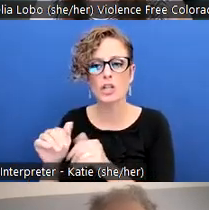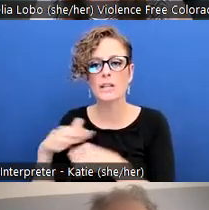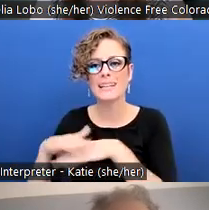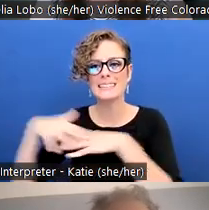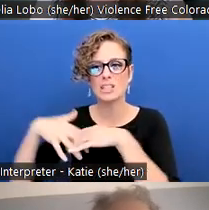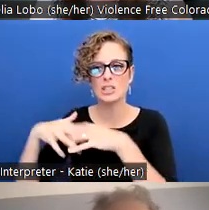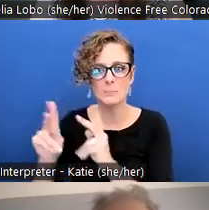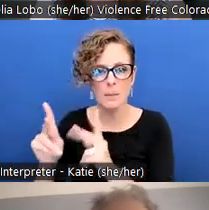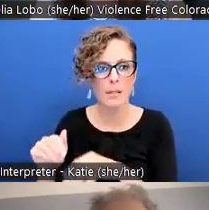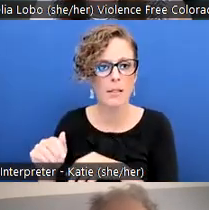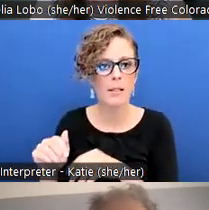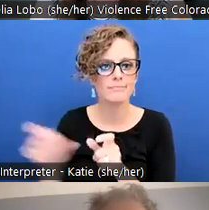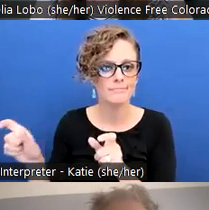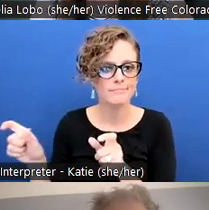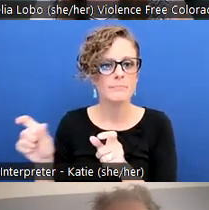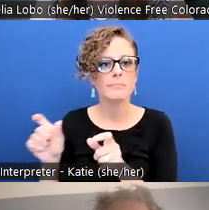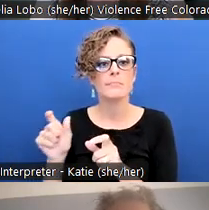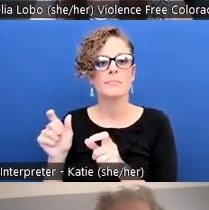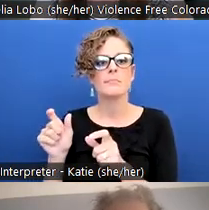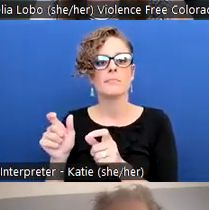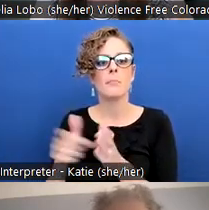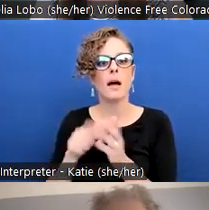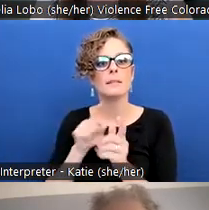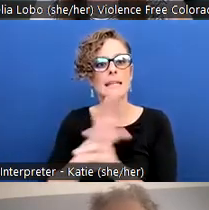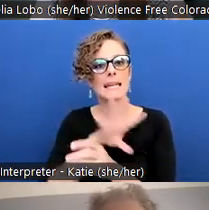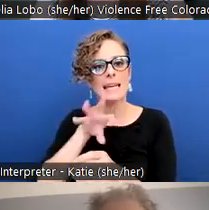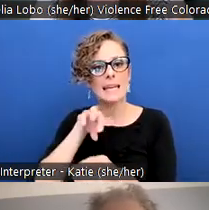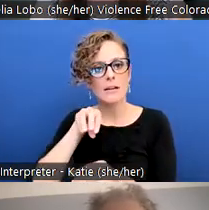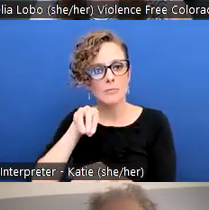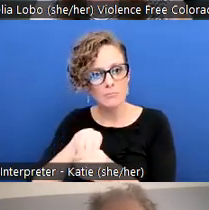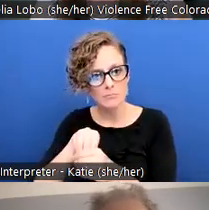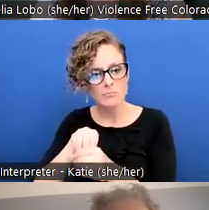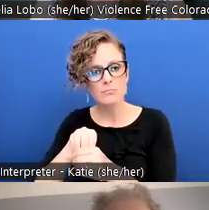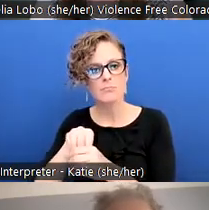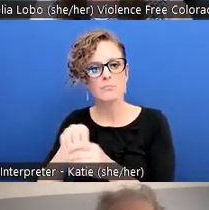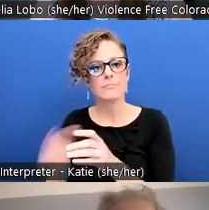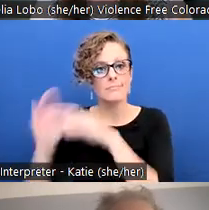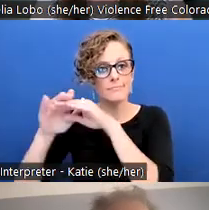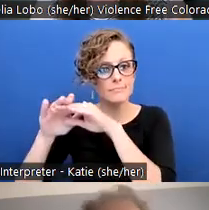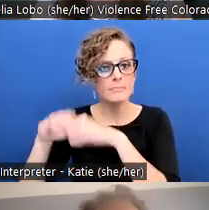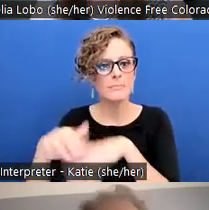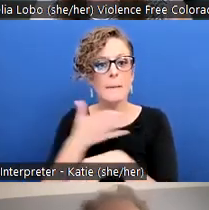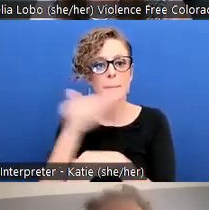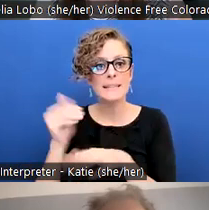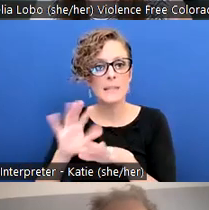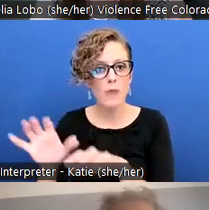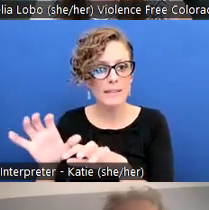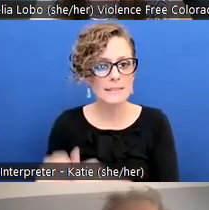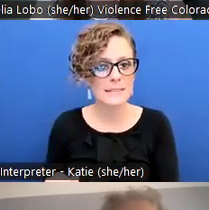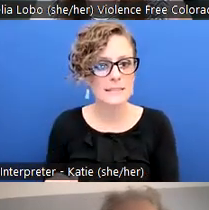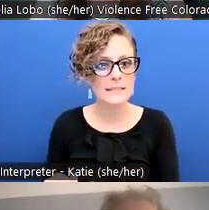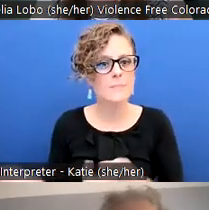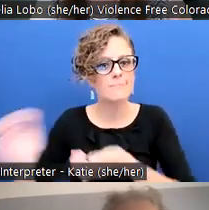para dar a conocer las mejores prácticas de cómo la policía puede responder a denuncias, que haya